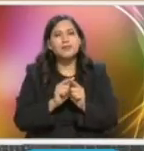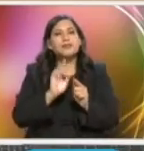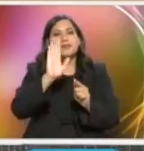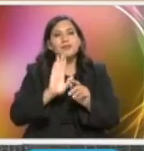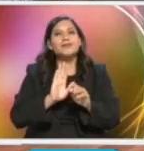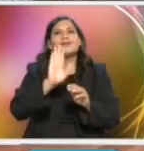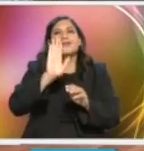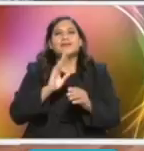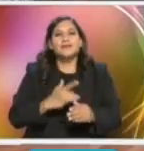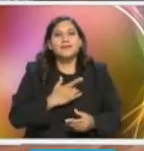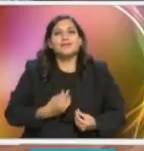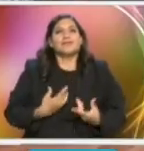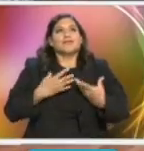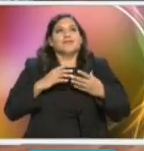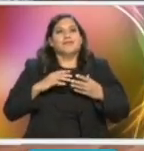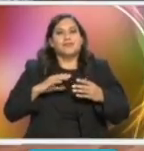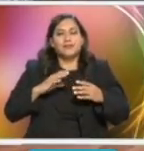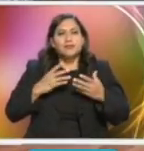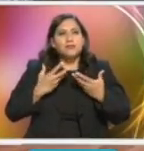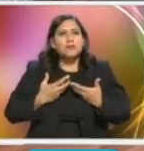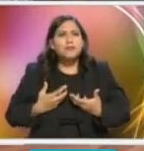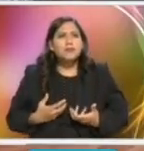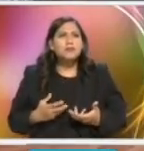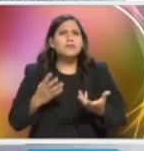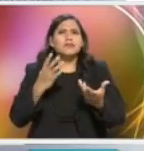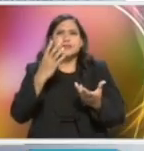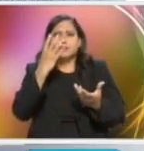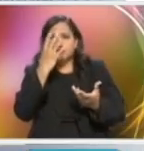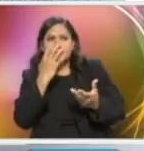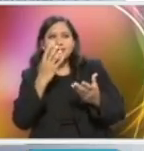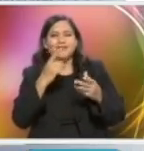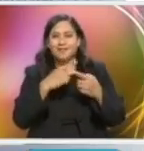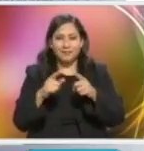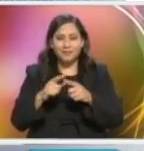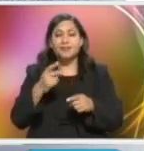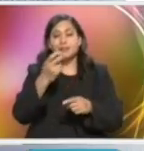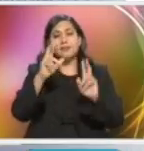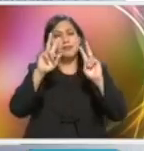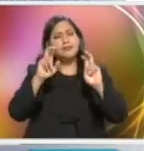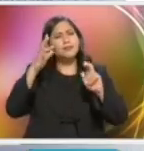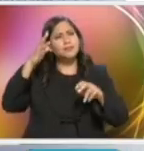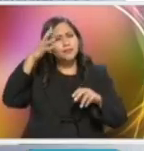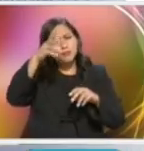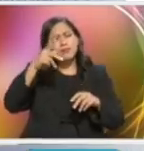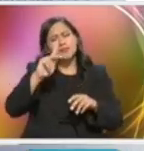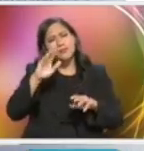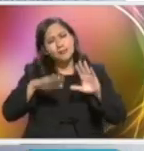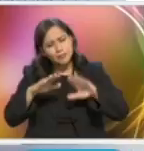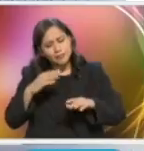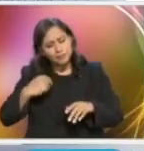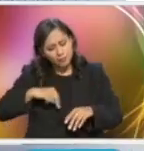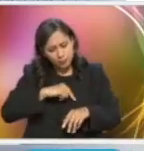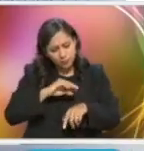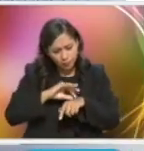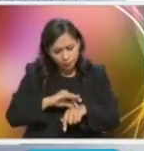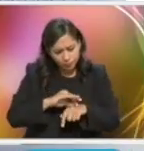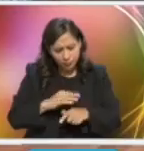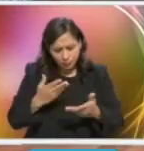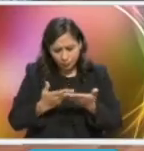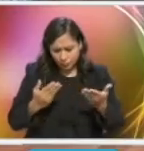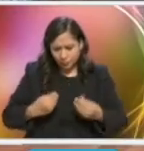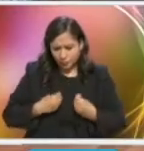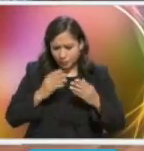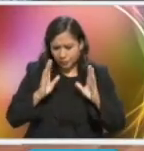¿no? Sí, y además son temas que decimos que son del futuro, pero creo que también muchas veces ya las vivimos ahora, ¿no? Ya las